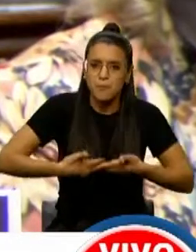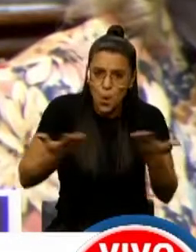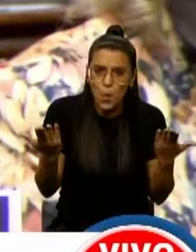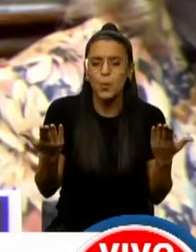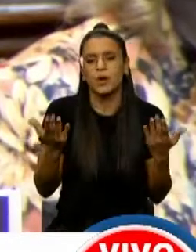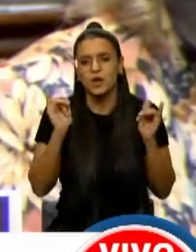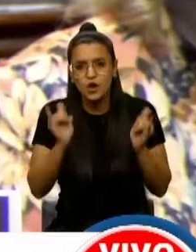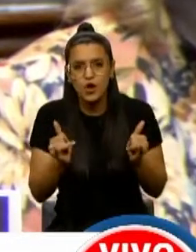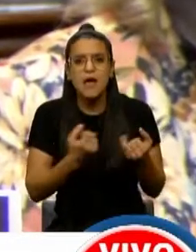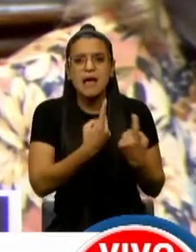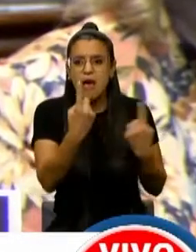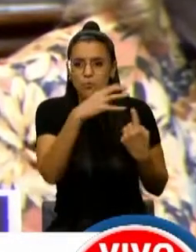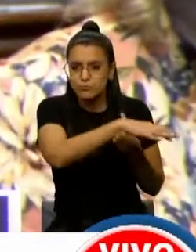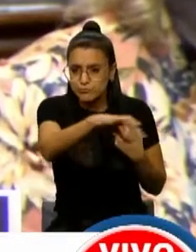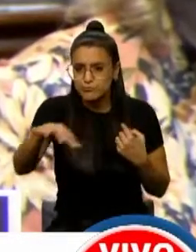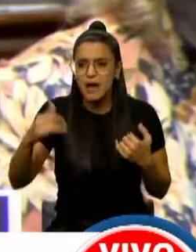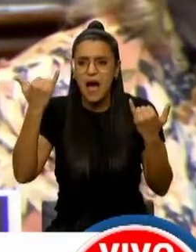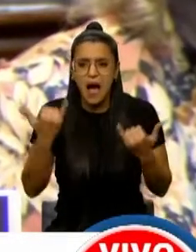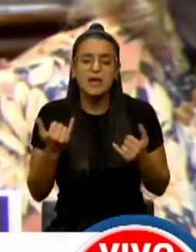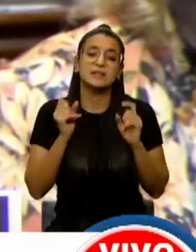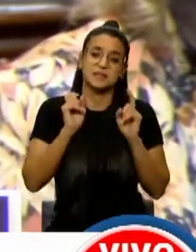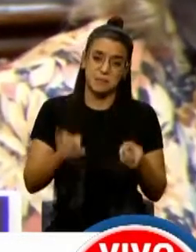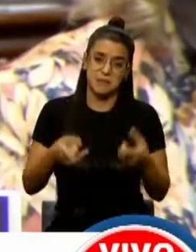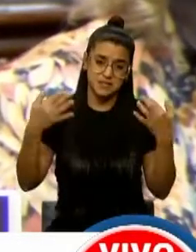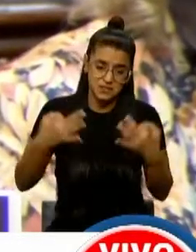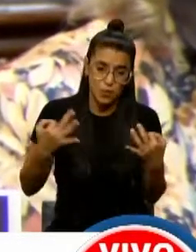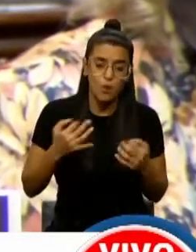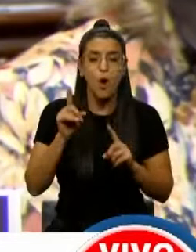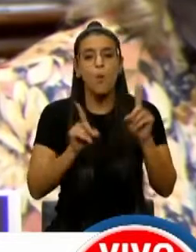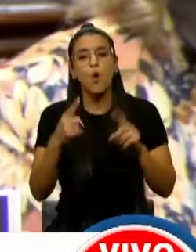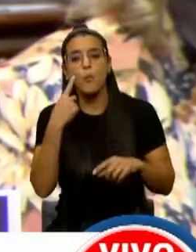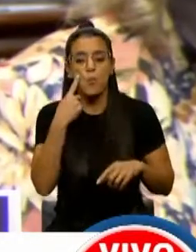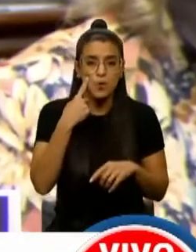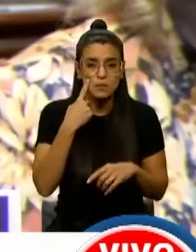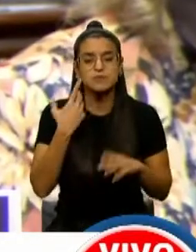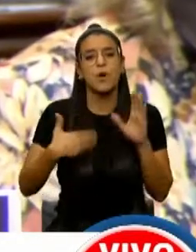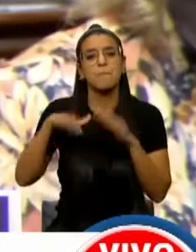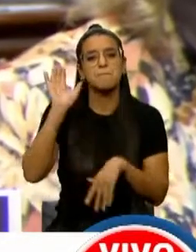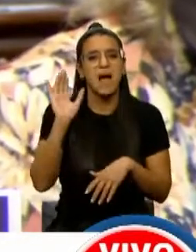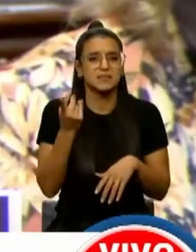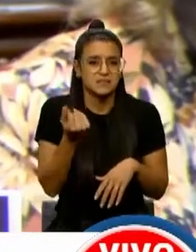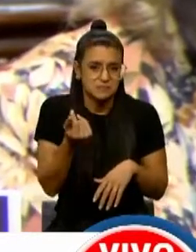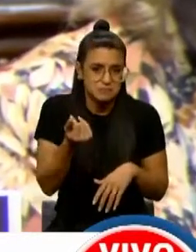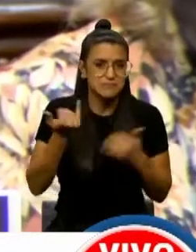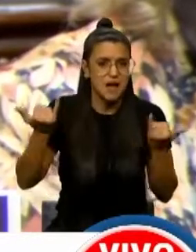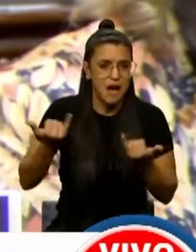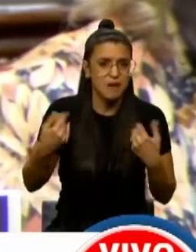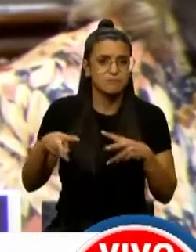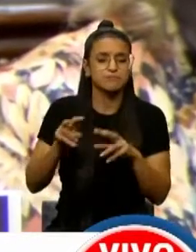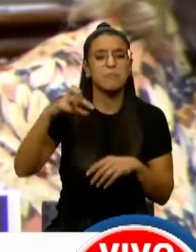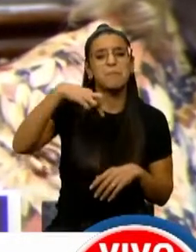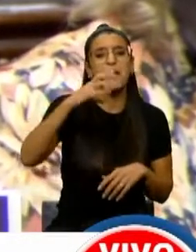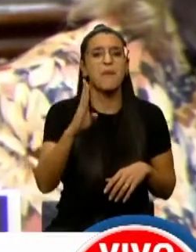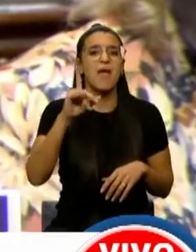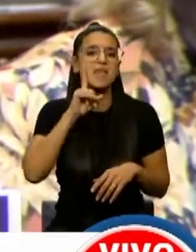se instrumentan en cada uno de los municipios. Seguramente también en algunos municipios con mayor poder adquisitivo, con mayor PBI